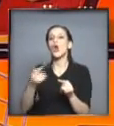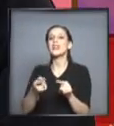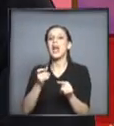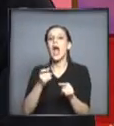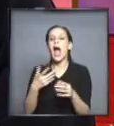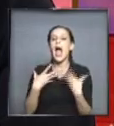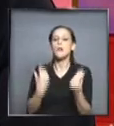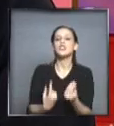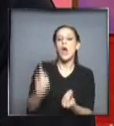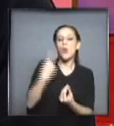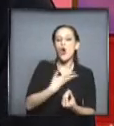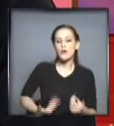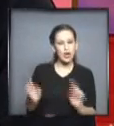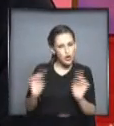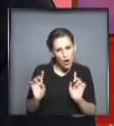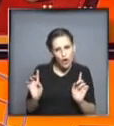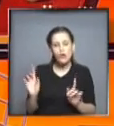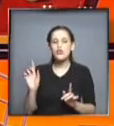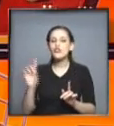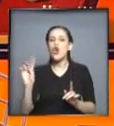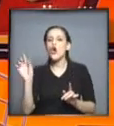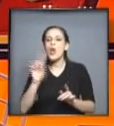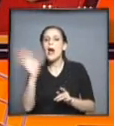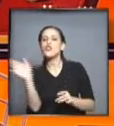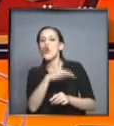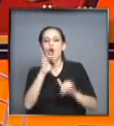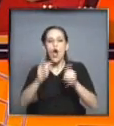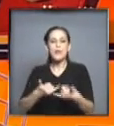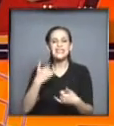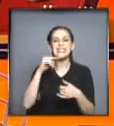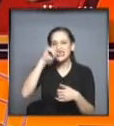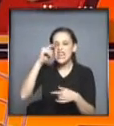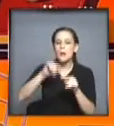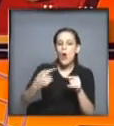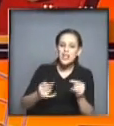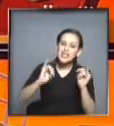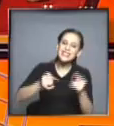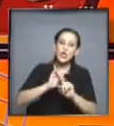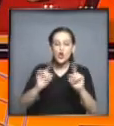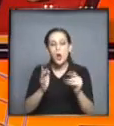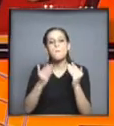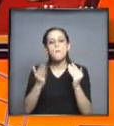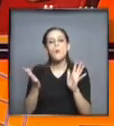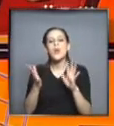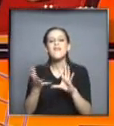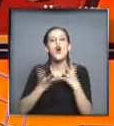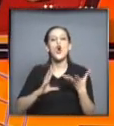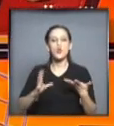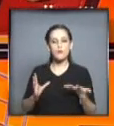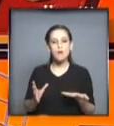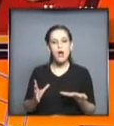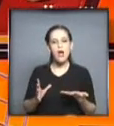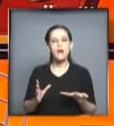el joven, no todos ahora, como no les interesa la política o cualquier otra razón, puede ser una salida para el que tal